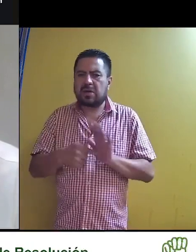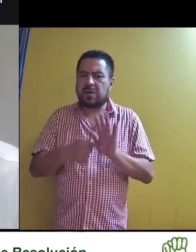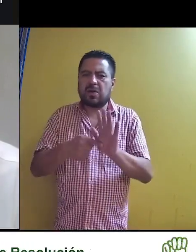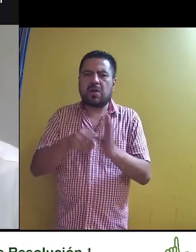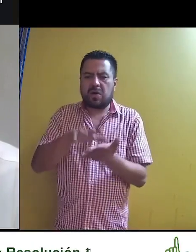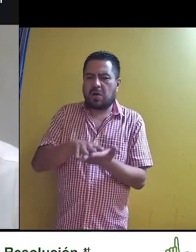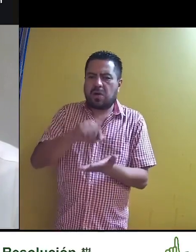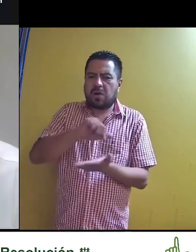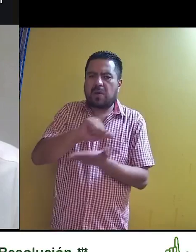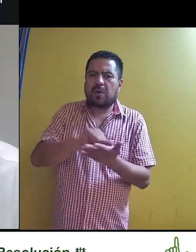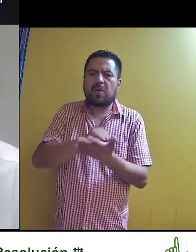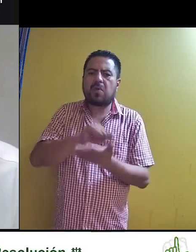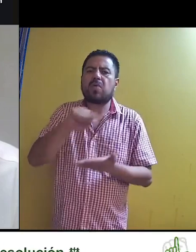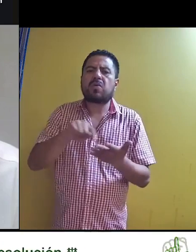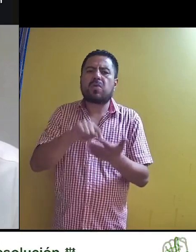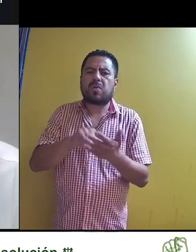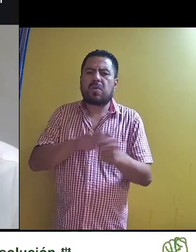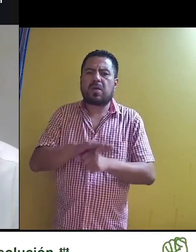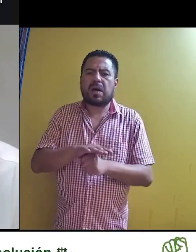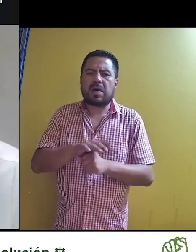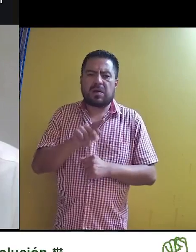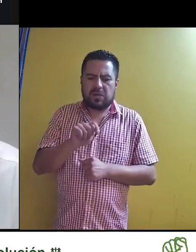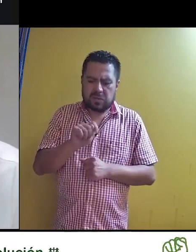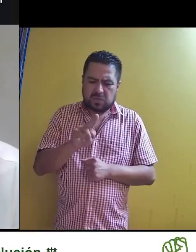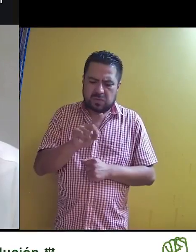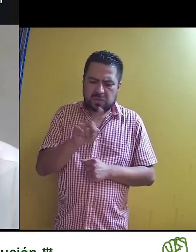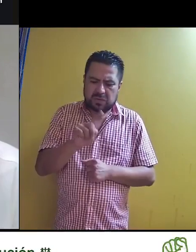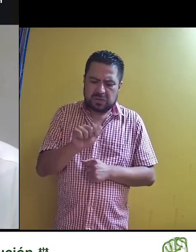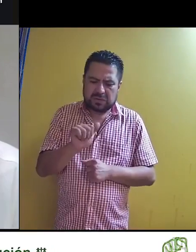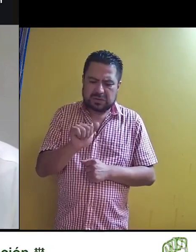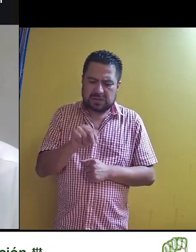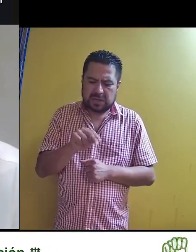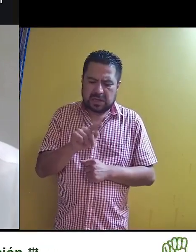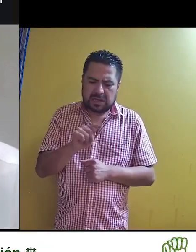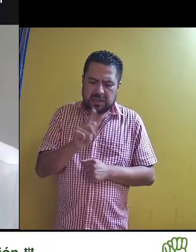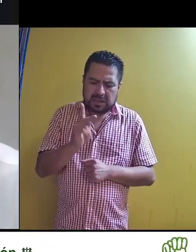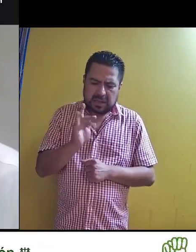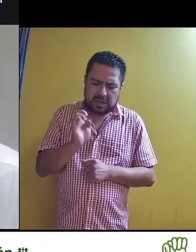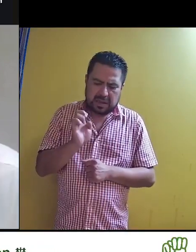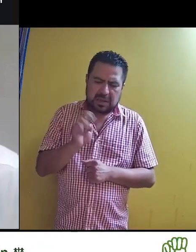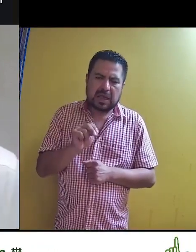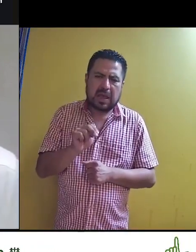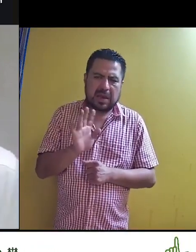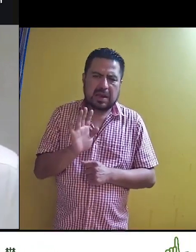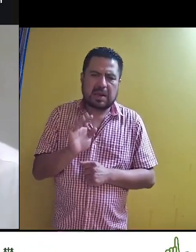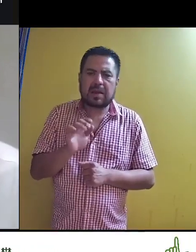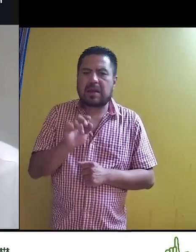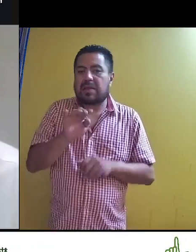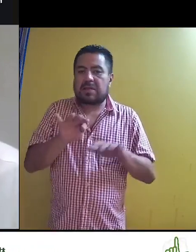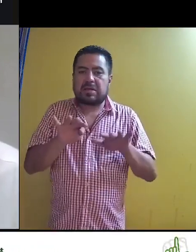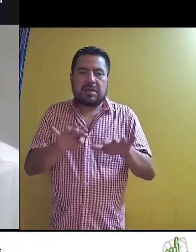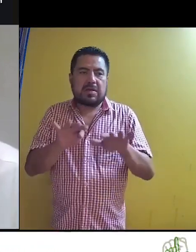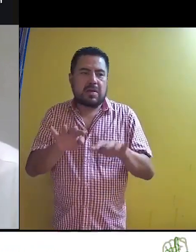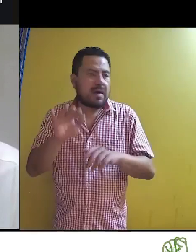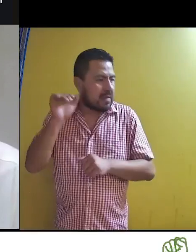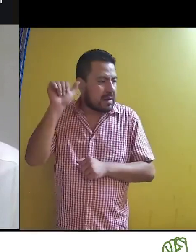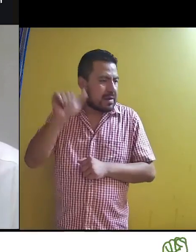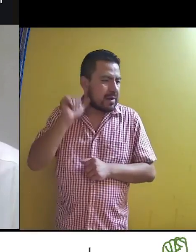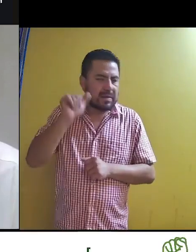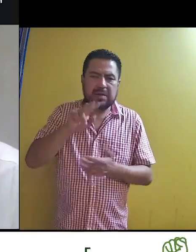actas con lugar de nacimiento Tuzantlán, Atenango del Río. Por ello, el 19 de abril